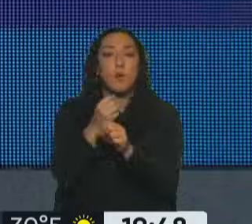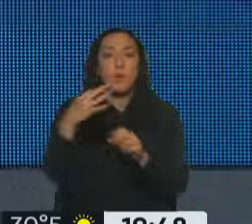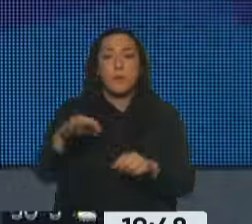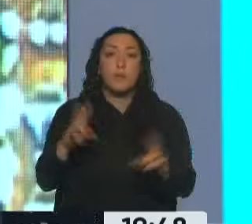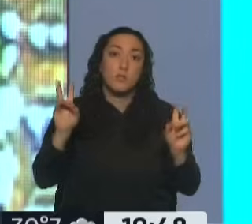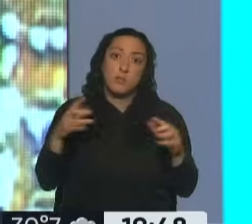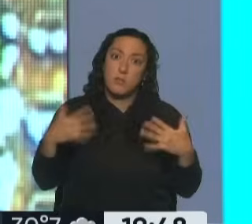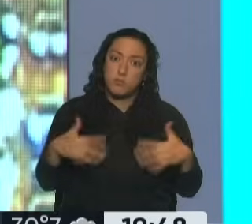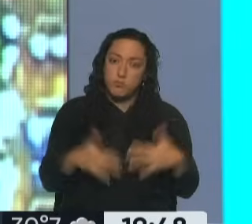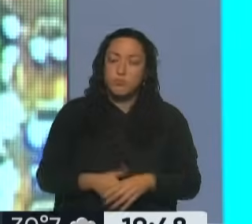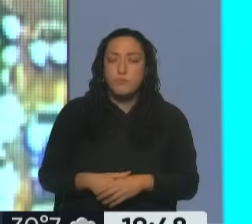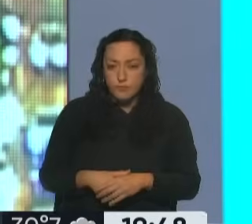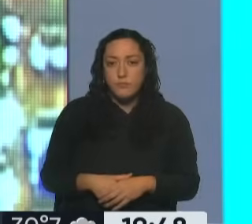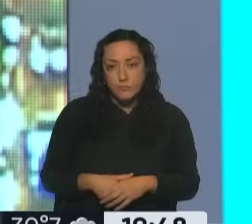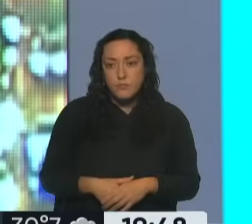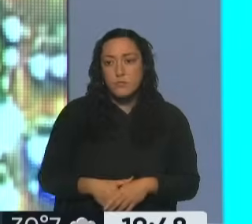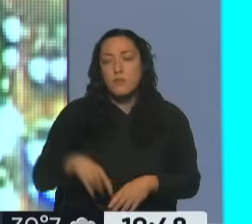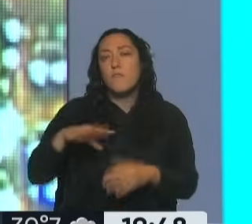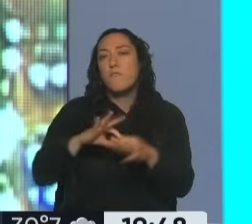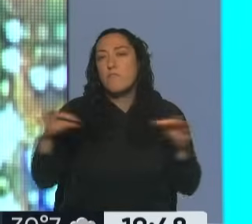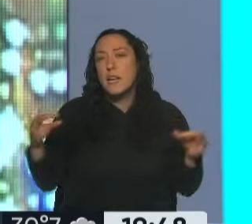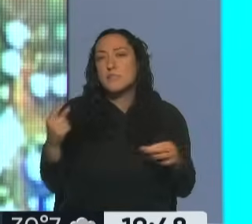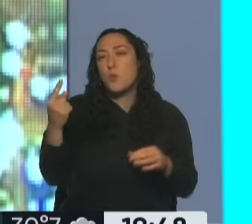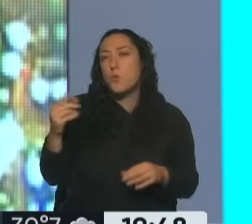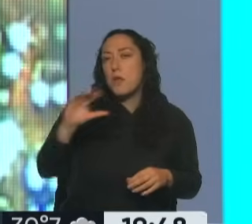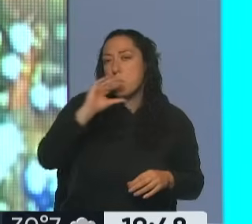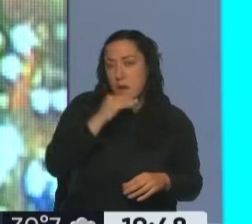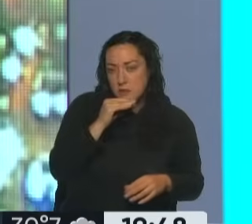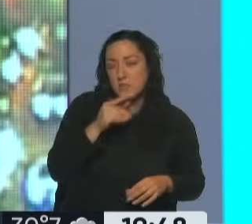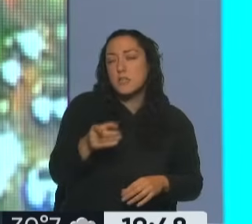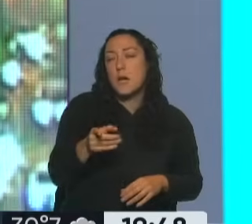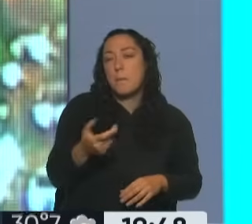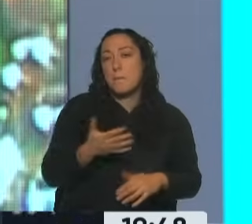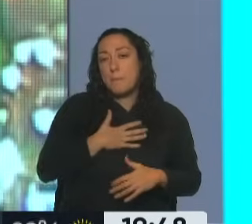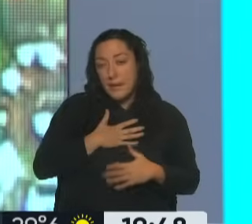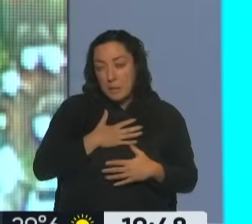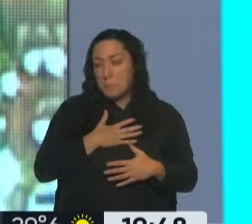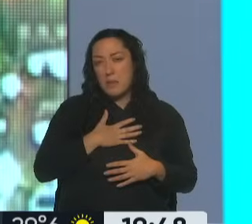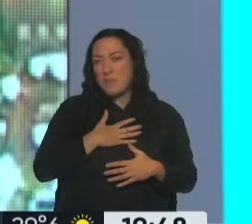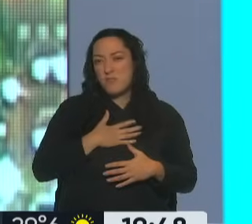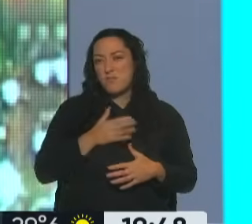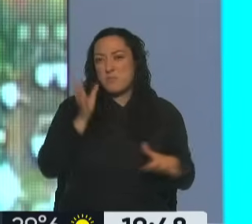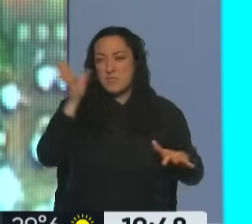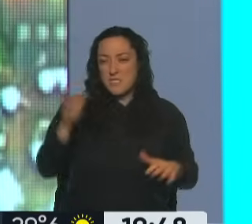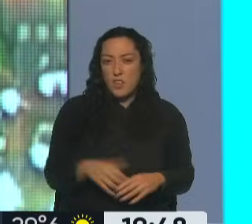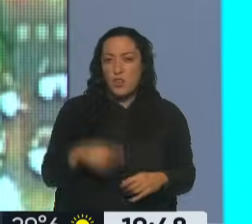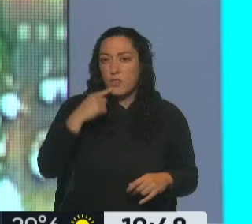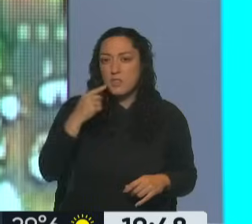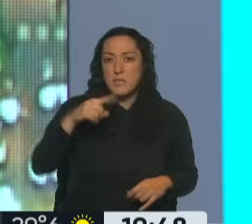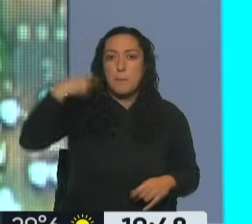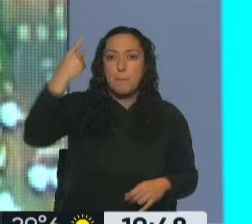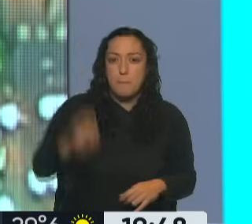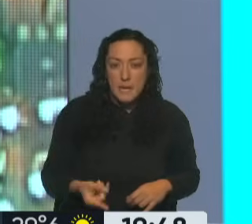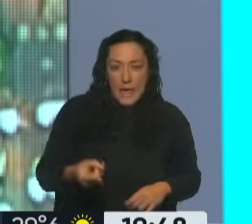una respuesta. Hay una frase de Massa que para mí estuvo de más cuando le dice, bueno, y a partir de mañana